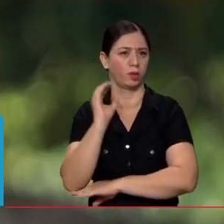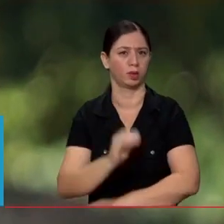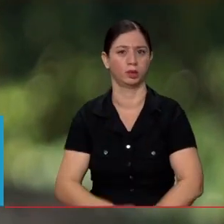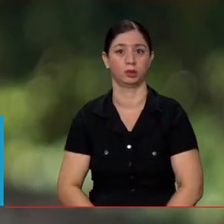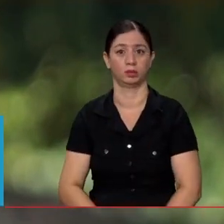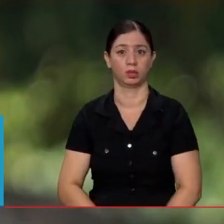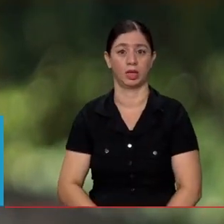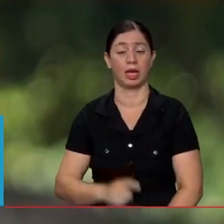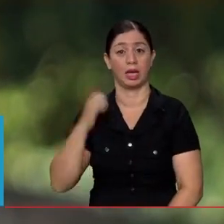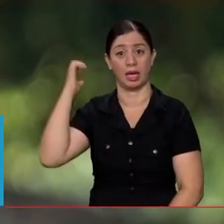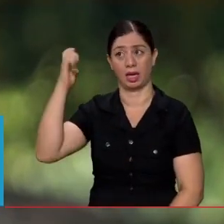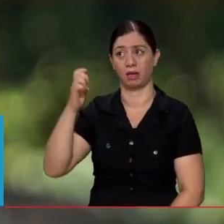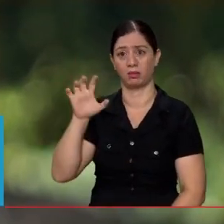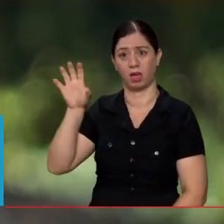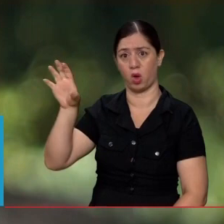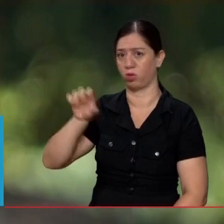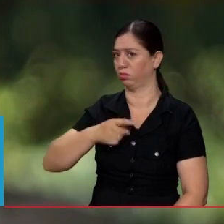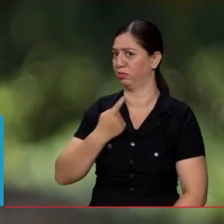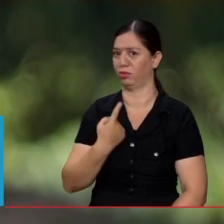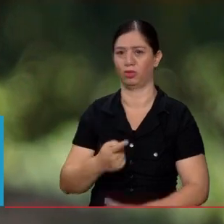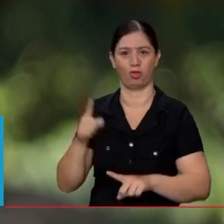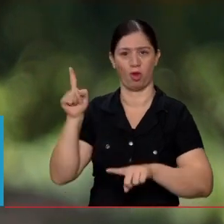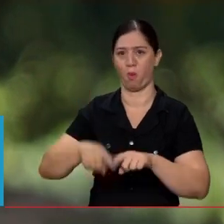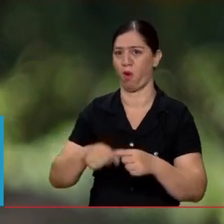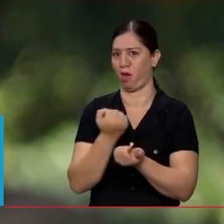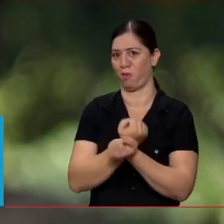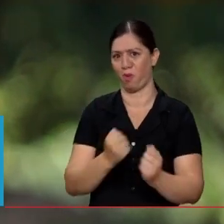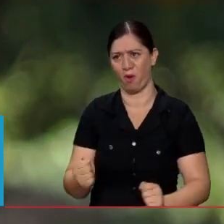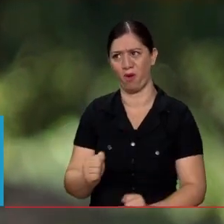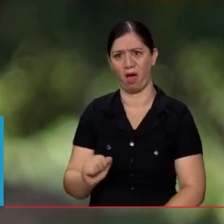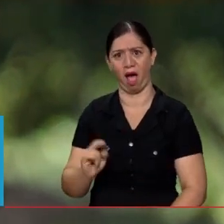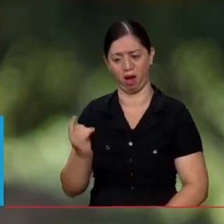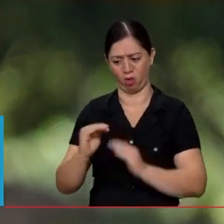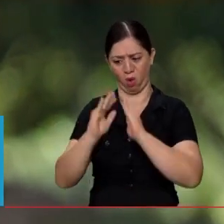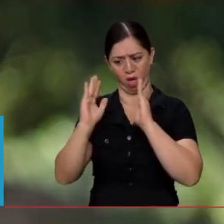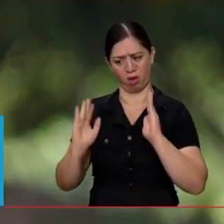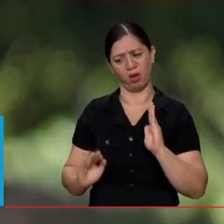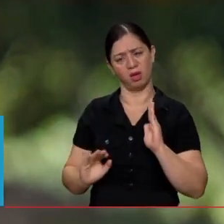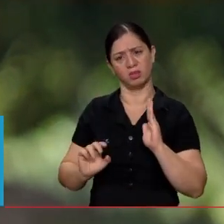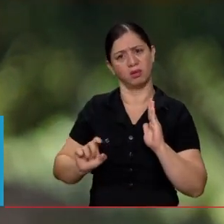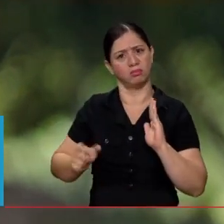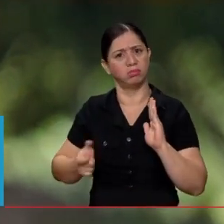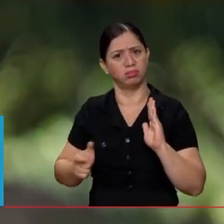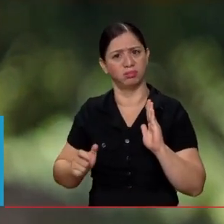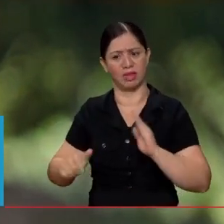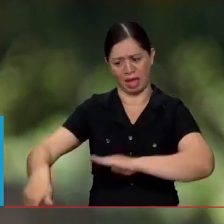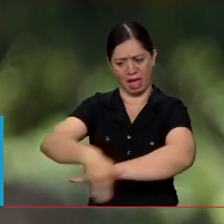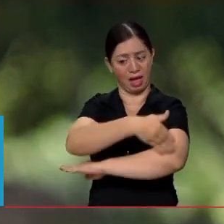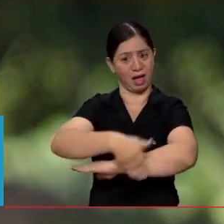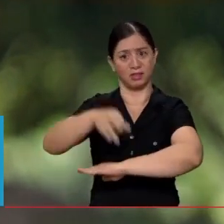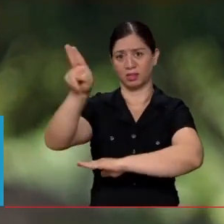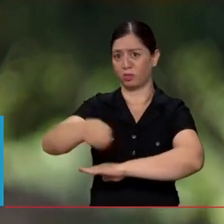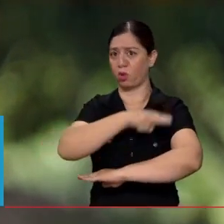En nuestro país eso no sería posible, solo si quieres poner algo en tu casa, ¿sabes? Pero en las calles no.